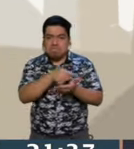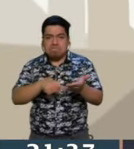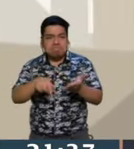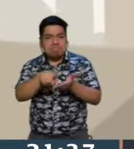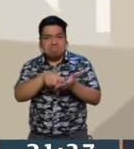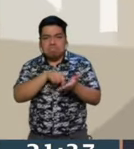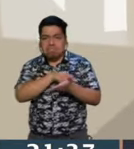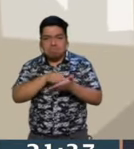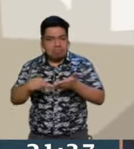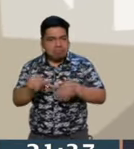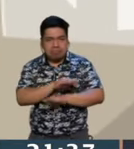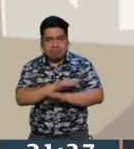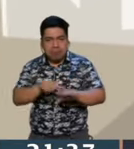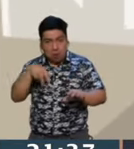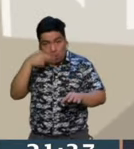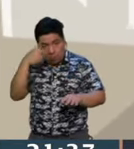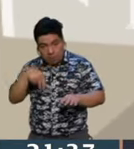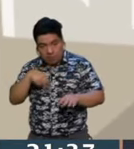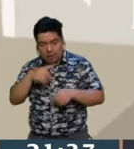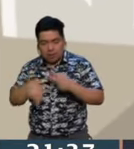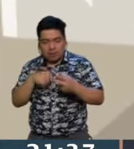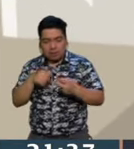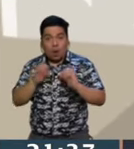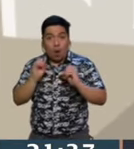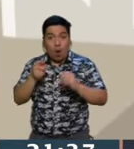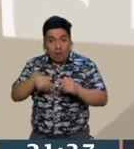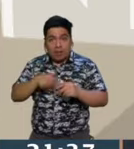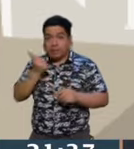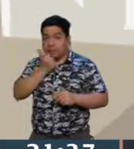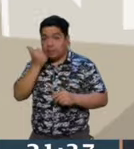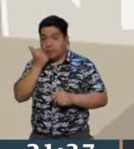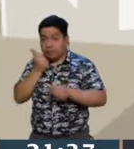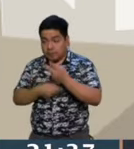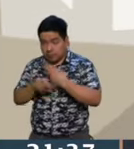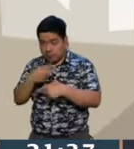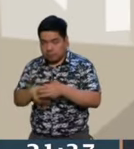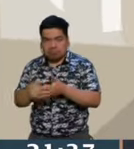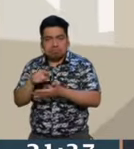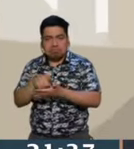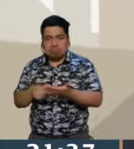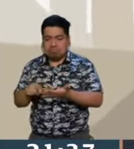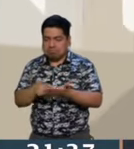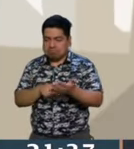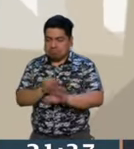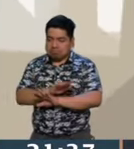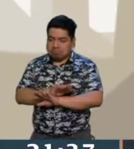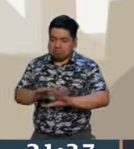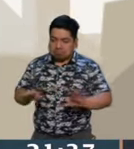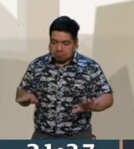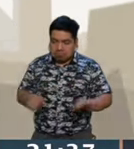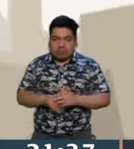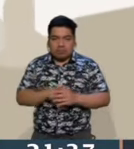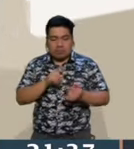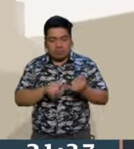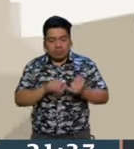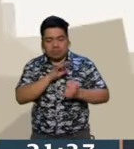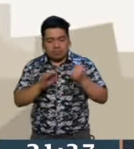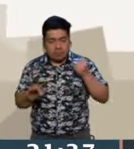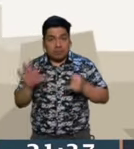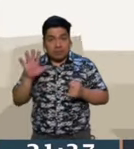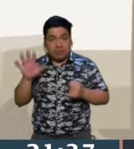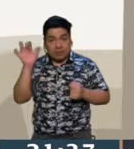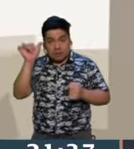en México como a los ecuatorianos que venían a estudiar a nuestro país. Eso por un lado. Por otro lado, en la última charla que tuvimos el día 5